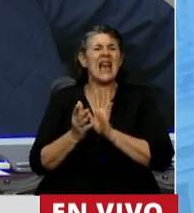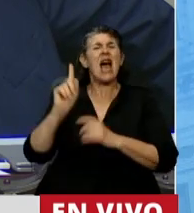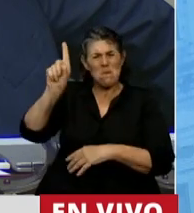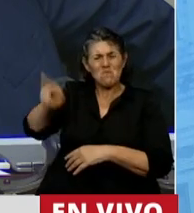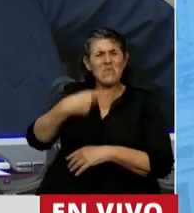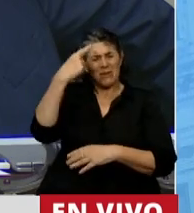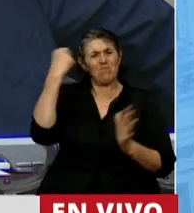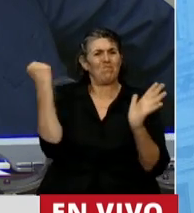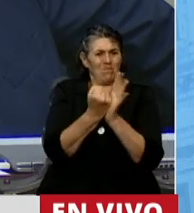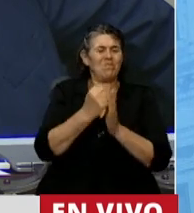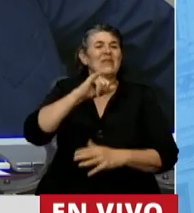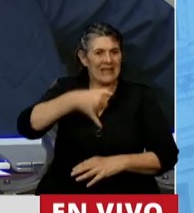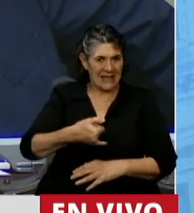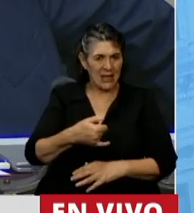traumatizante.